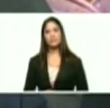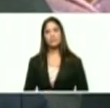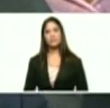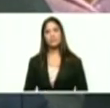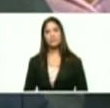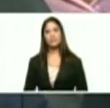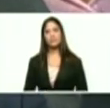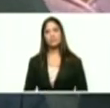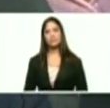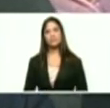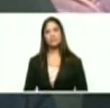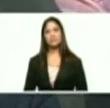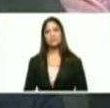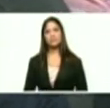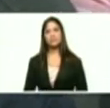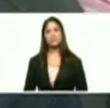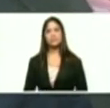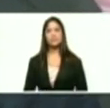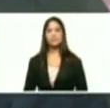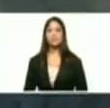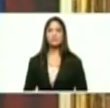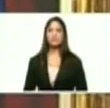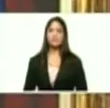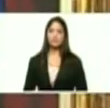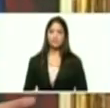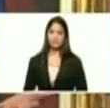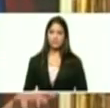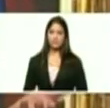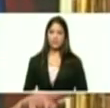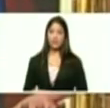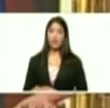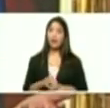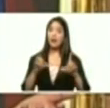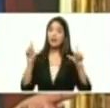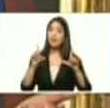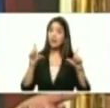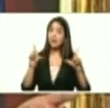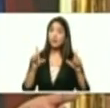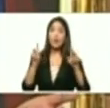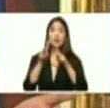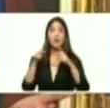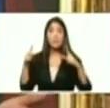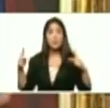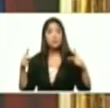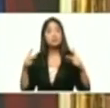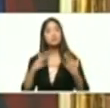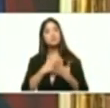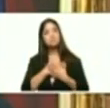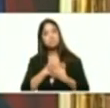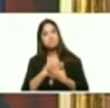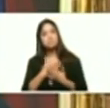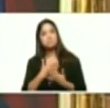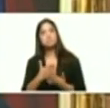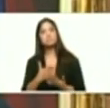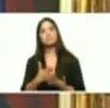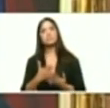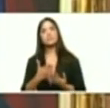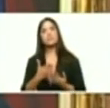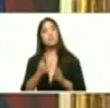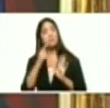y bueno, los medios, la burguesía, están así prestos, para hacer eso, así que es un,